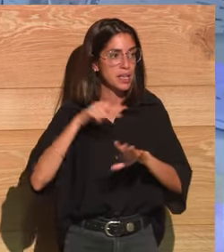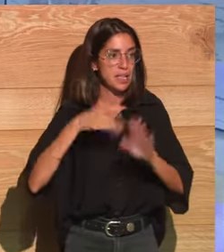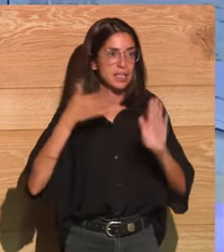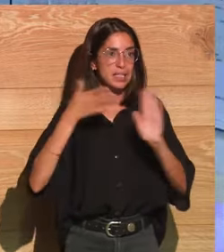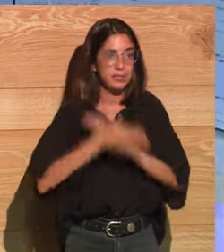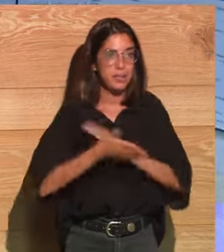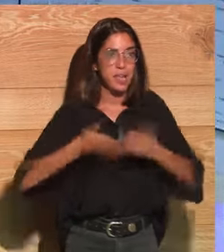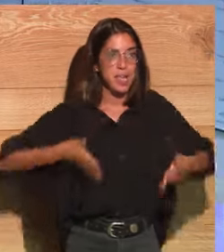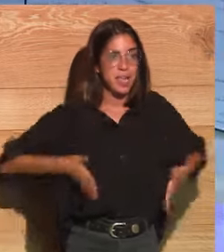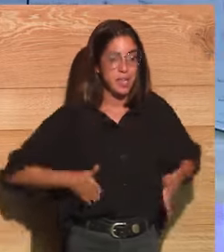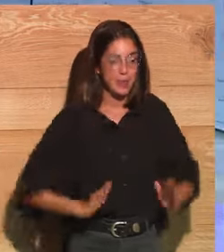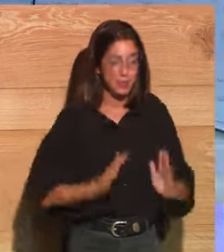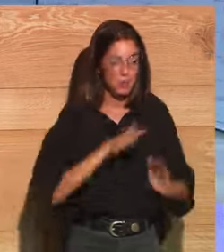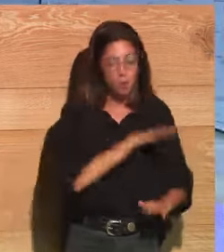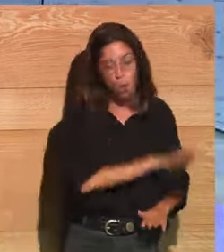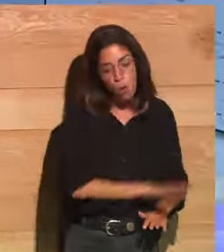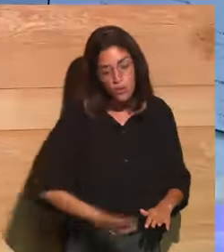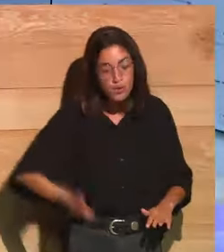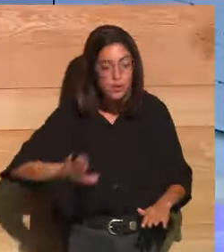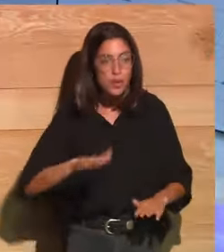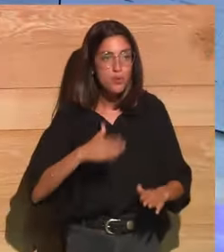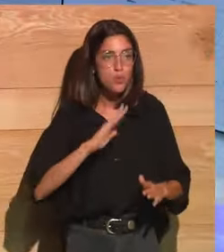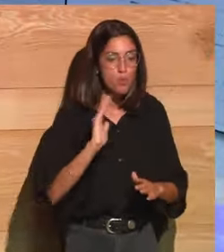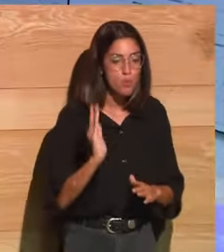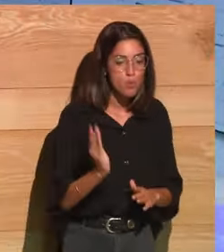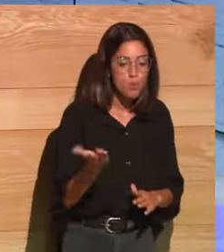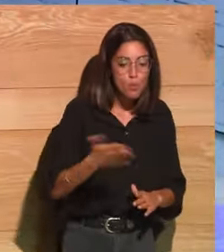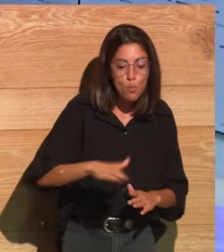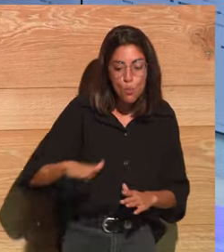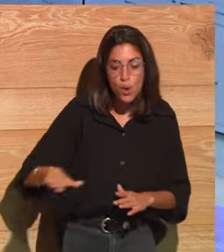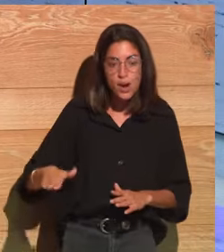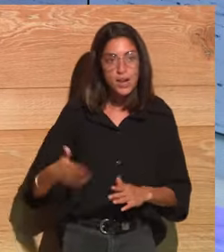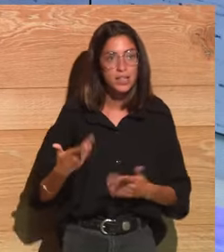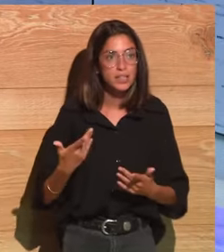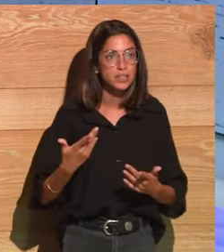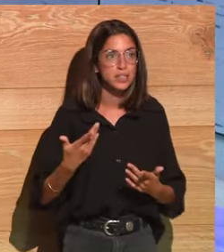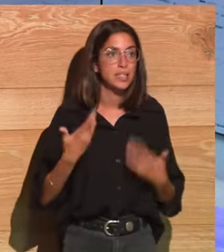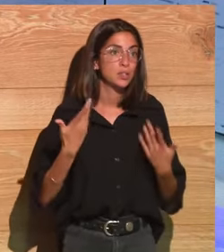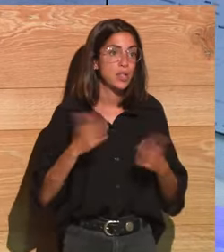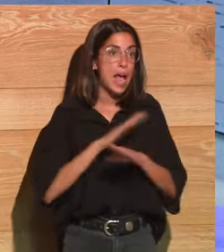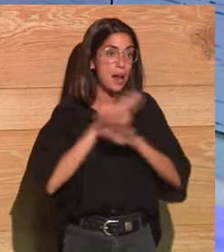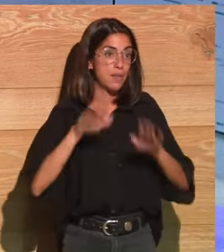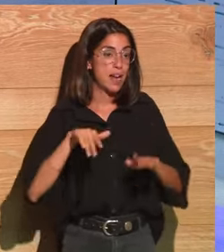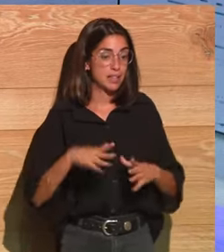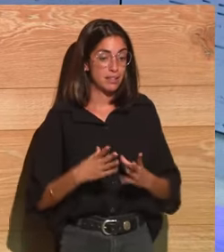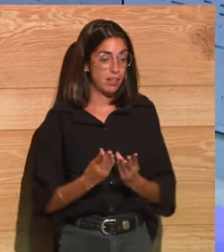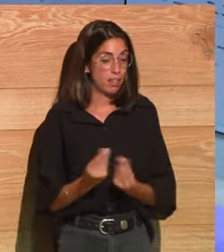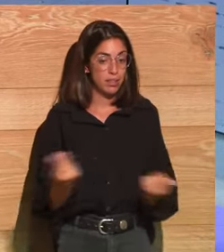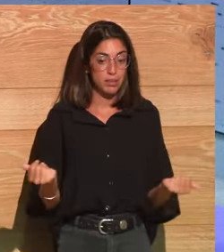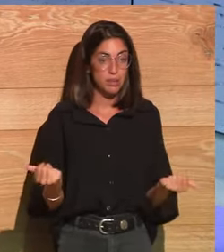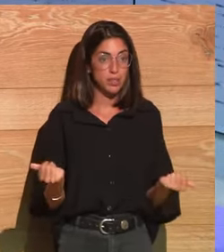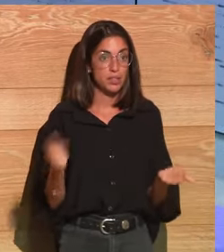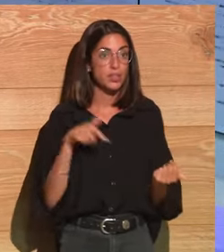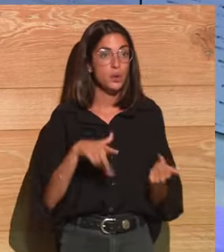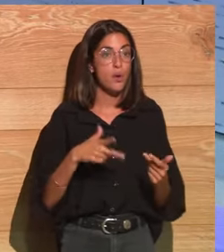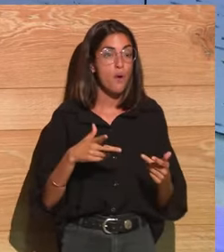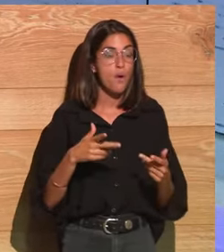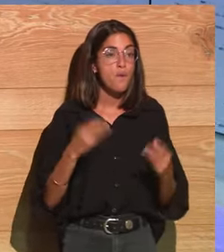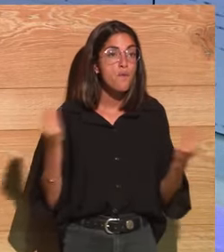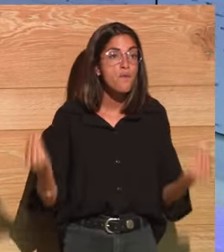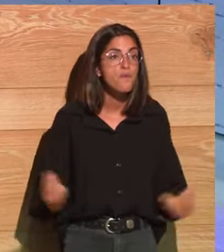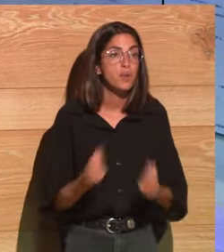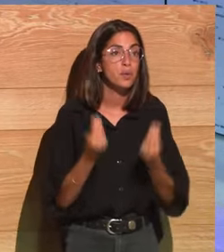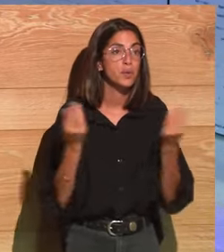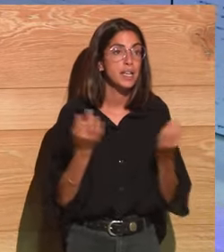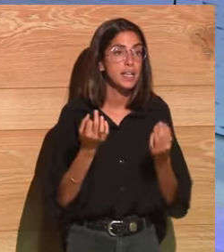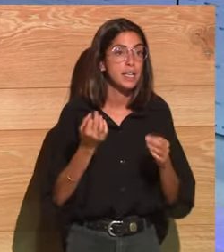niños o que se mueran los jóvenes antes de tener hijos, bueno, esa especie se extingue, ¿no? Entonces va a favorecer que se elimine ese